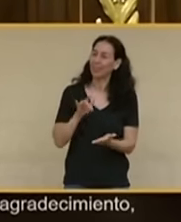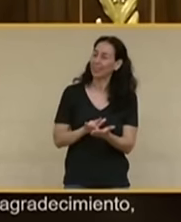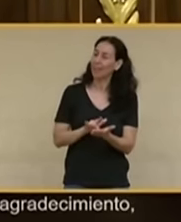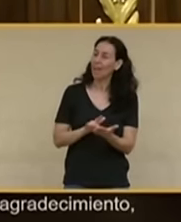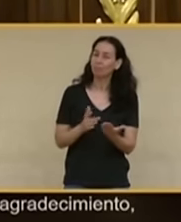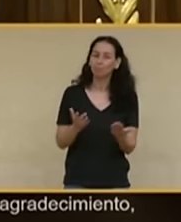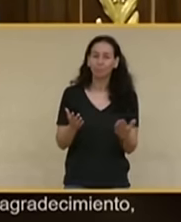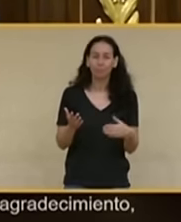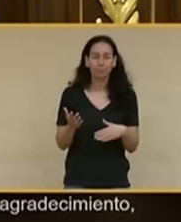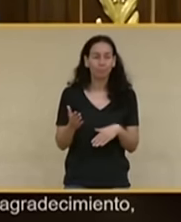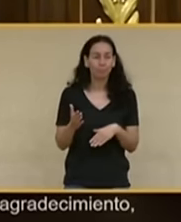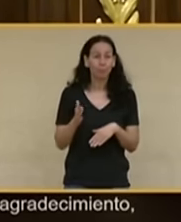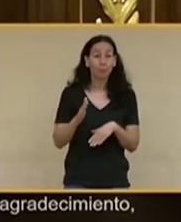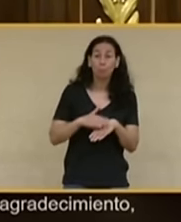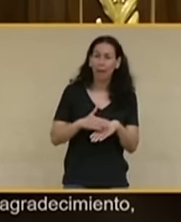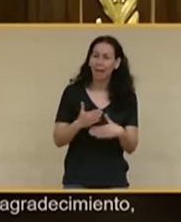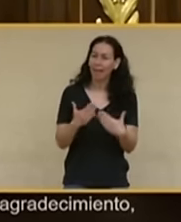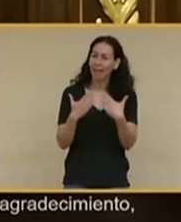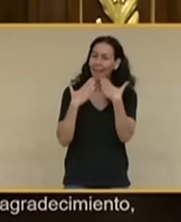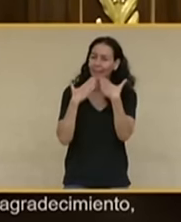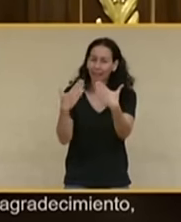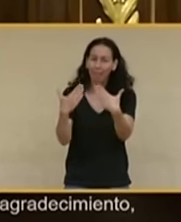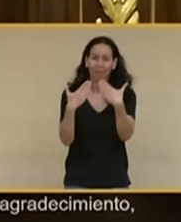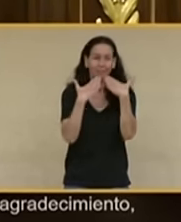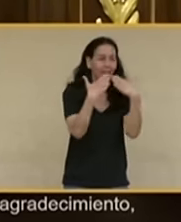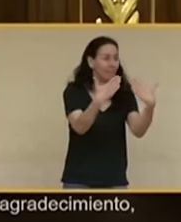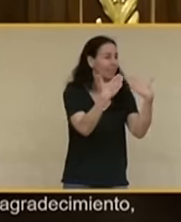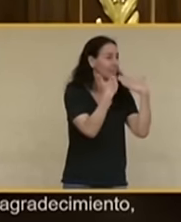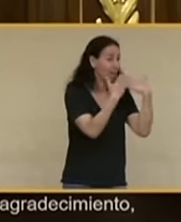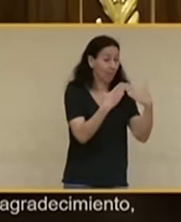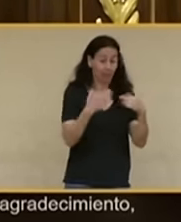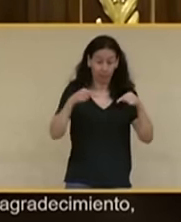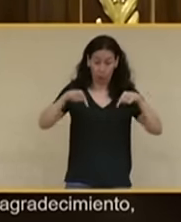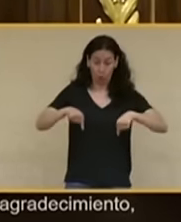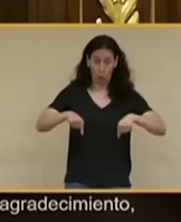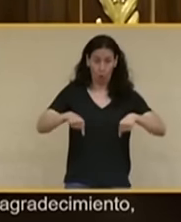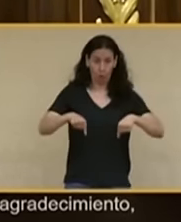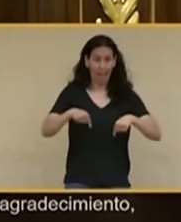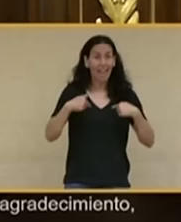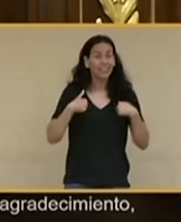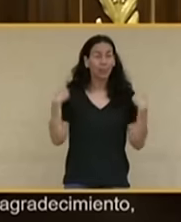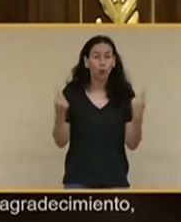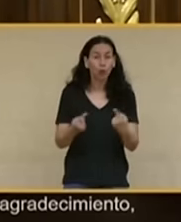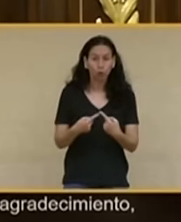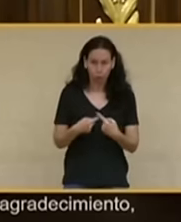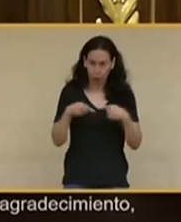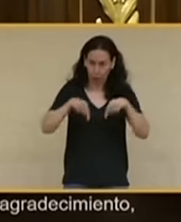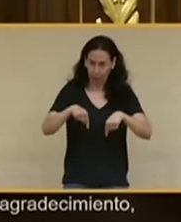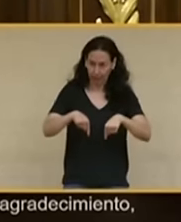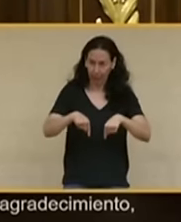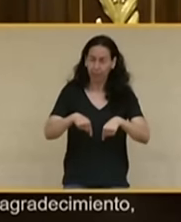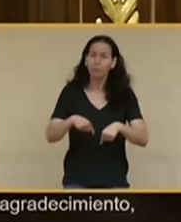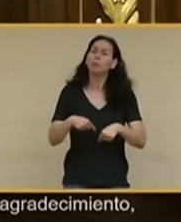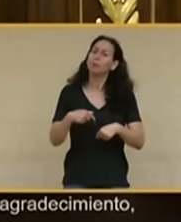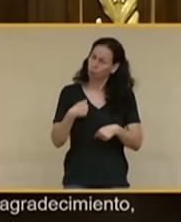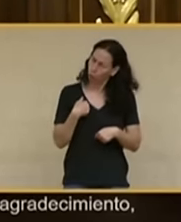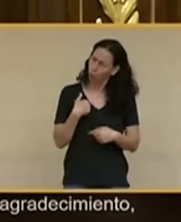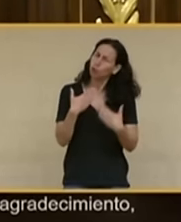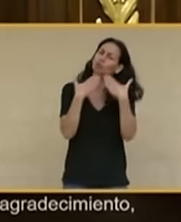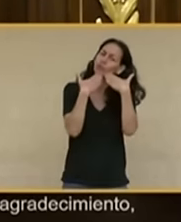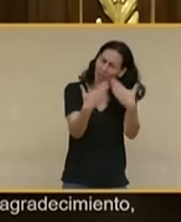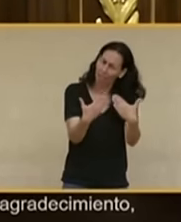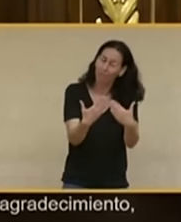es un día para dar las gracias. Y hoy, aquí, hoy, nosotros, hoy, aquí, vamos a dar las gracias.